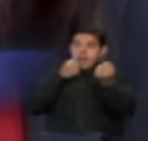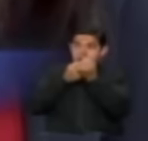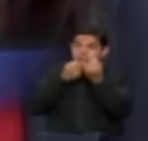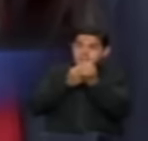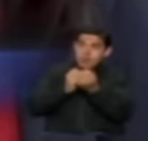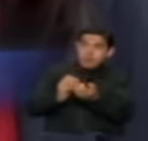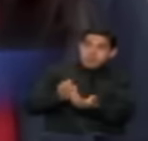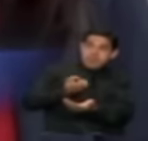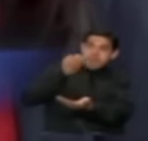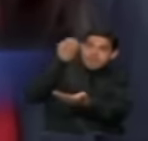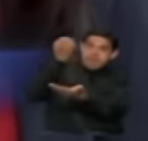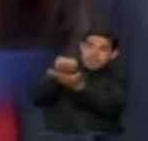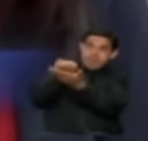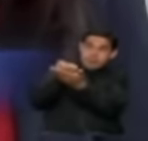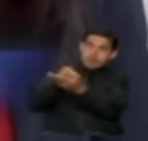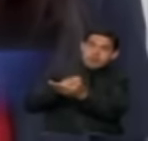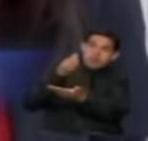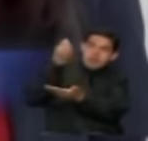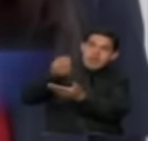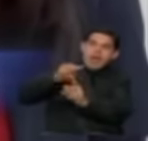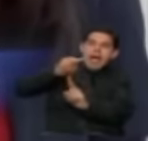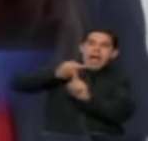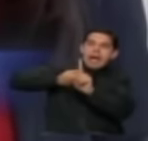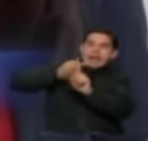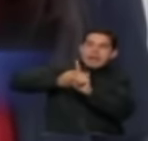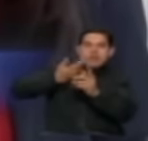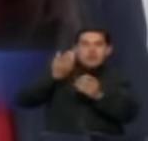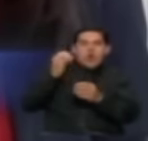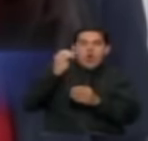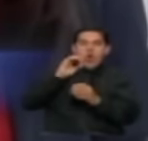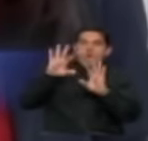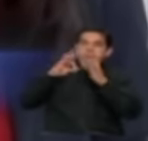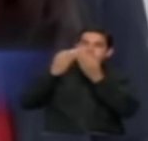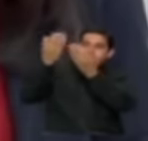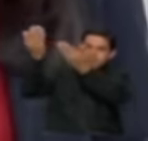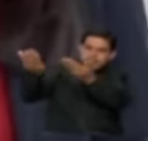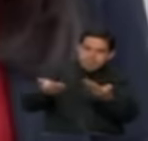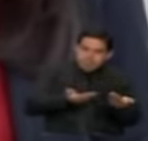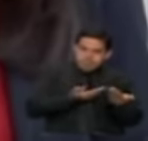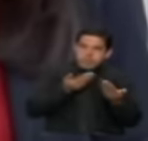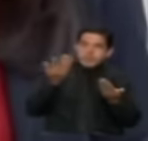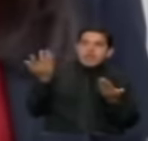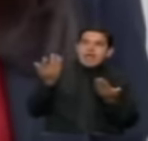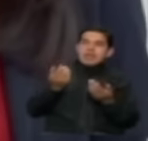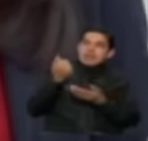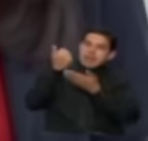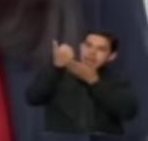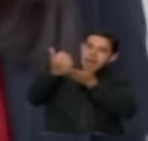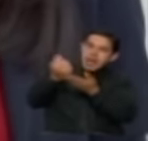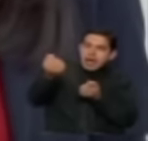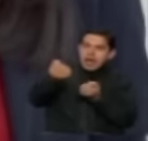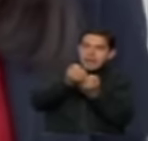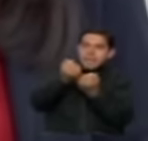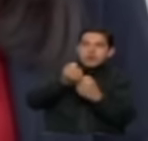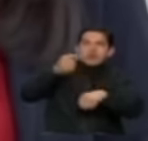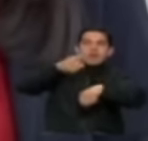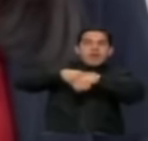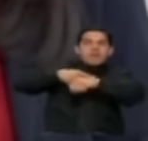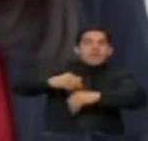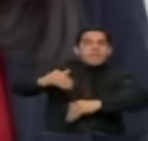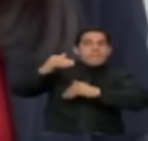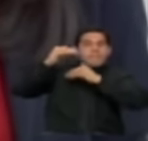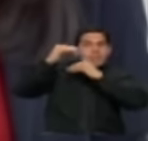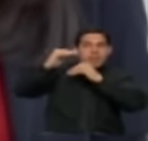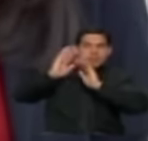económico, tanto de arrendamiento como de acogida, están orientados a brindar una solución temporal